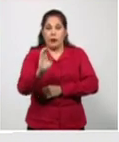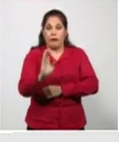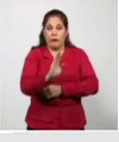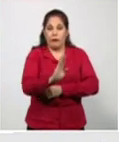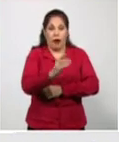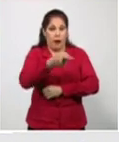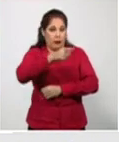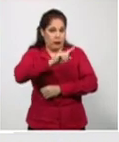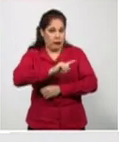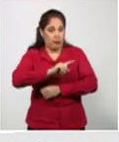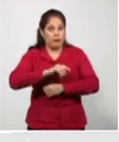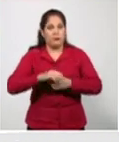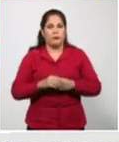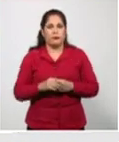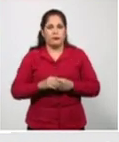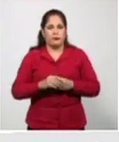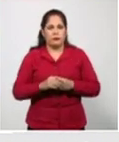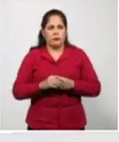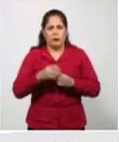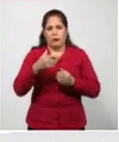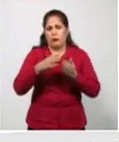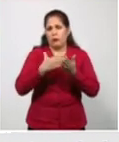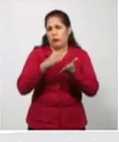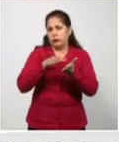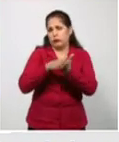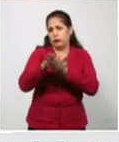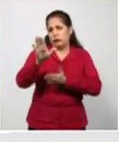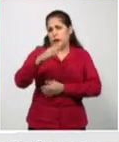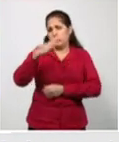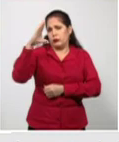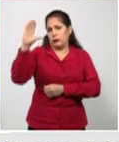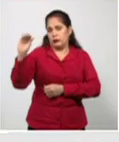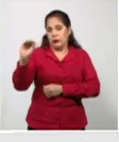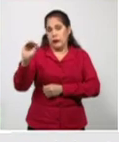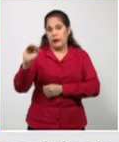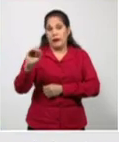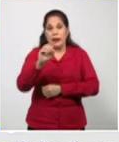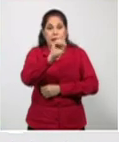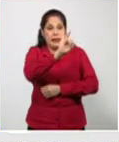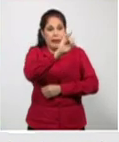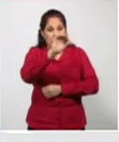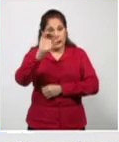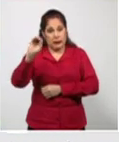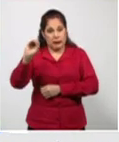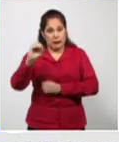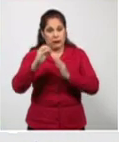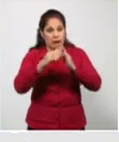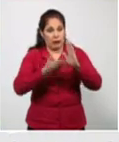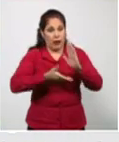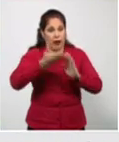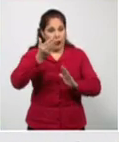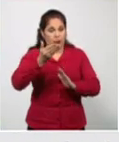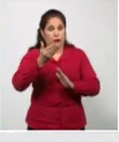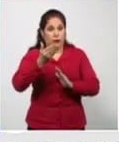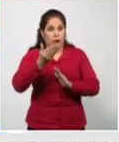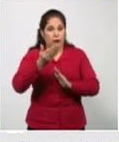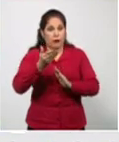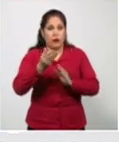ayer a sus países, 700 altas se dieron el día, uno diría, una cifra elevada, pero